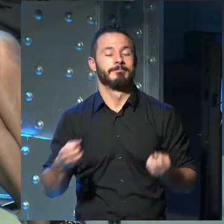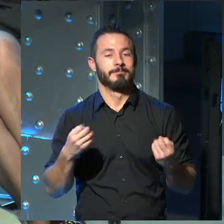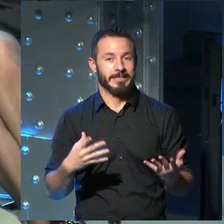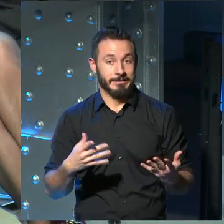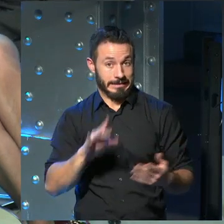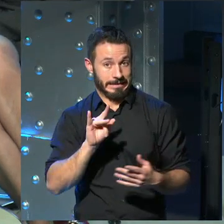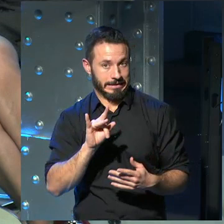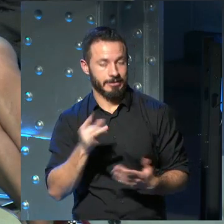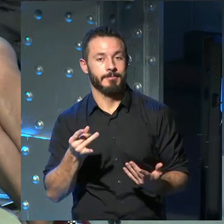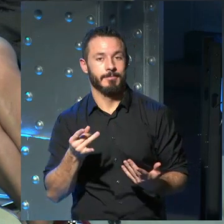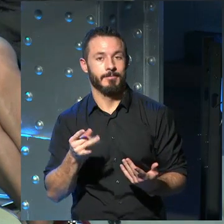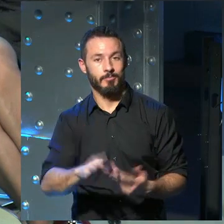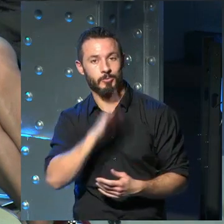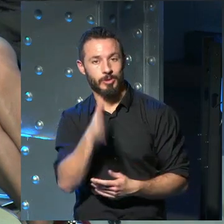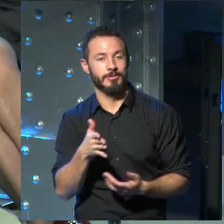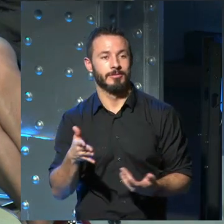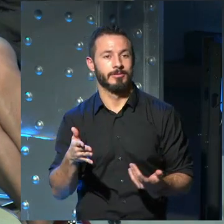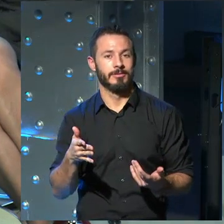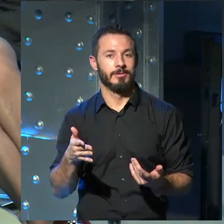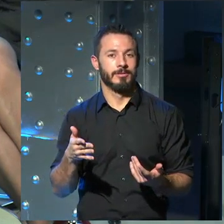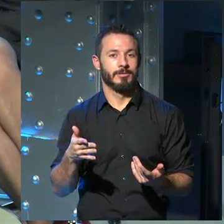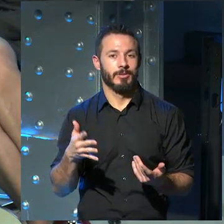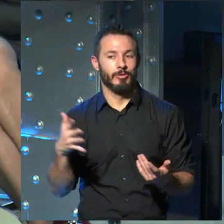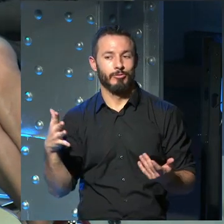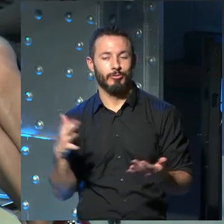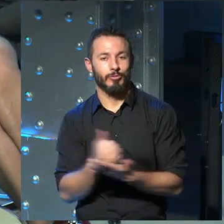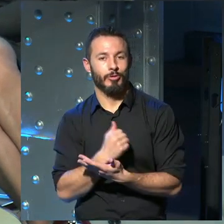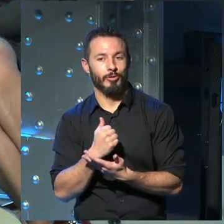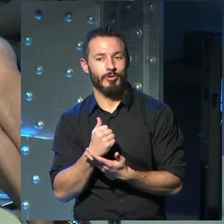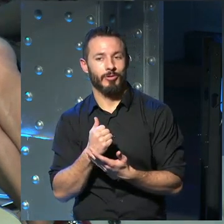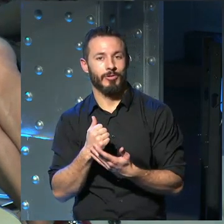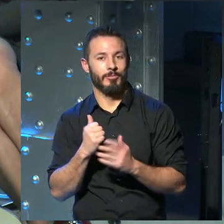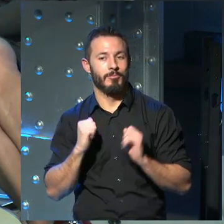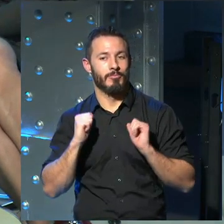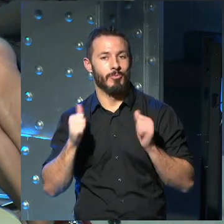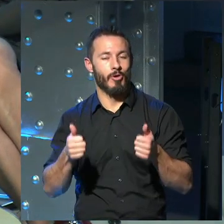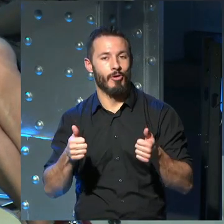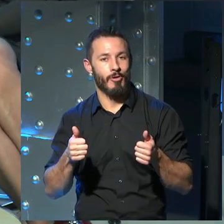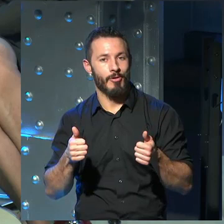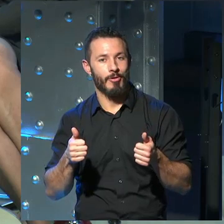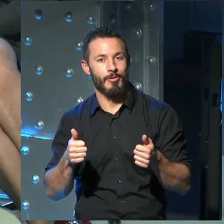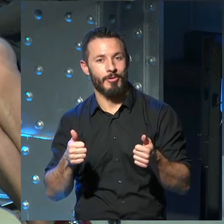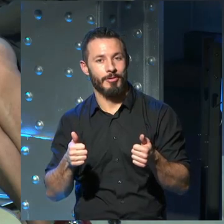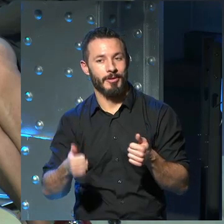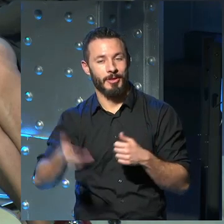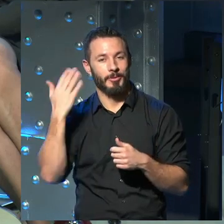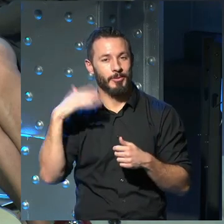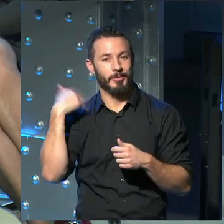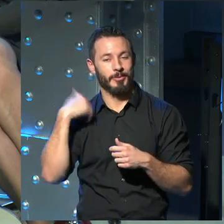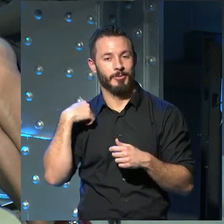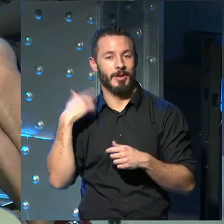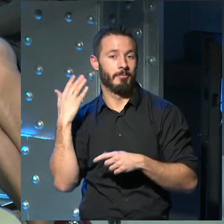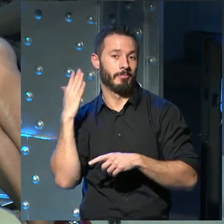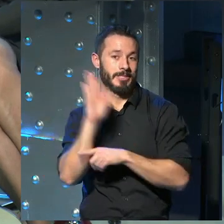que sí. Y de hecho, bueno, pues todo empezó en una presentación que